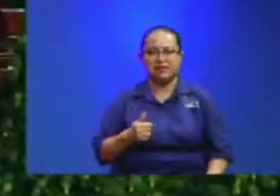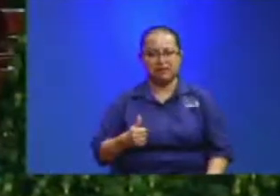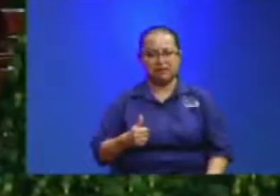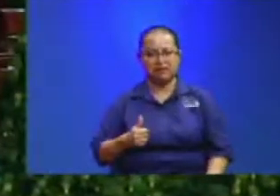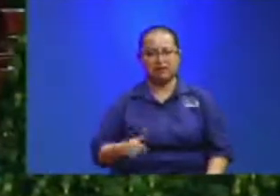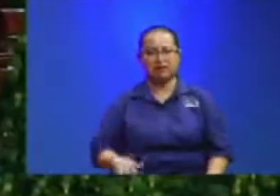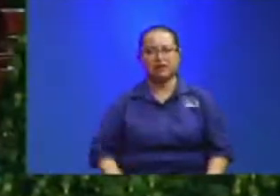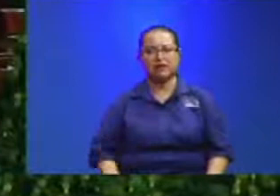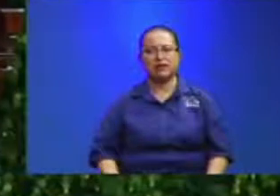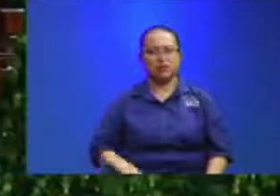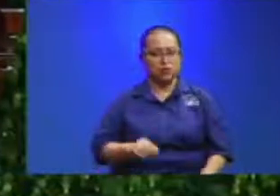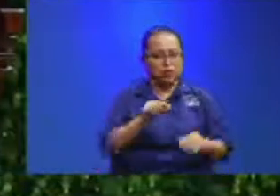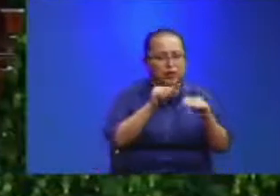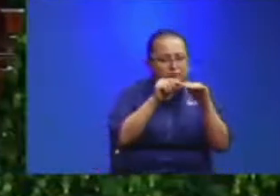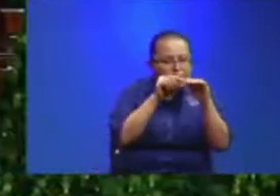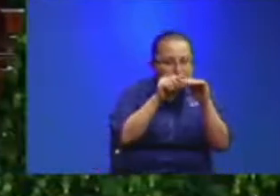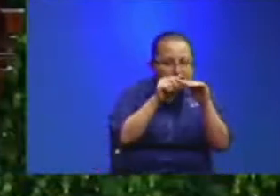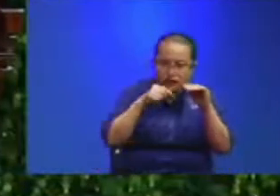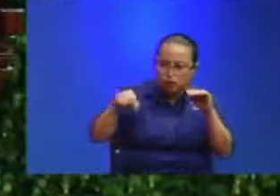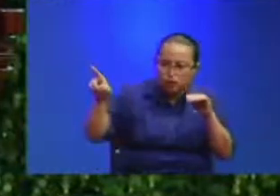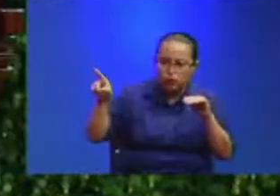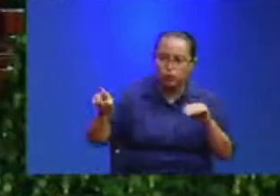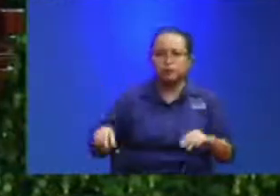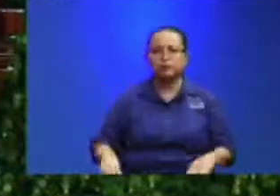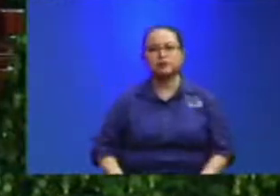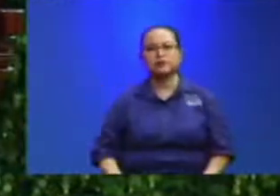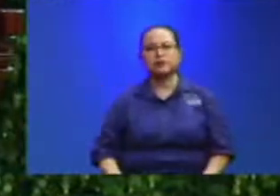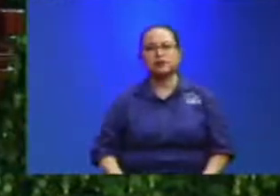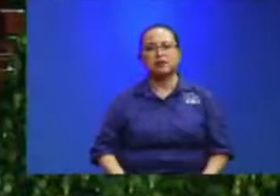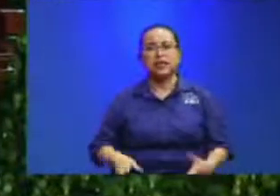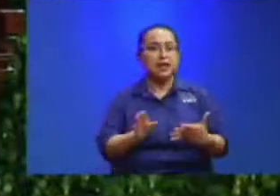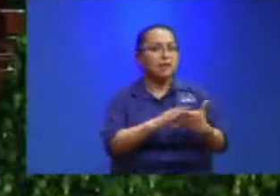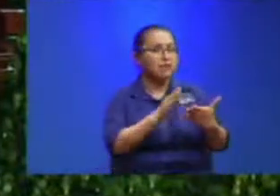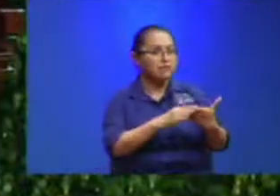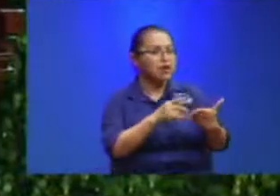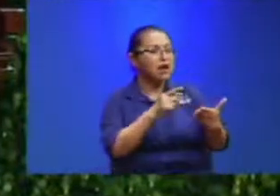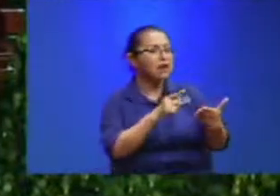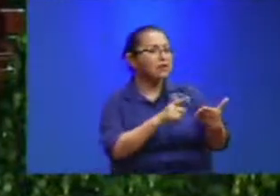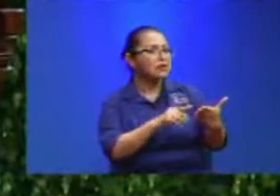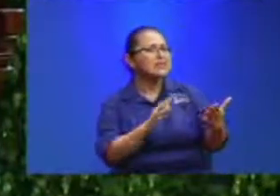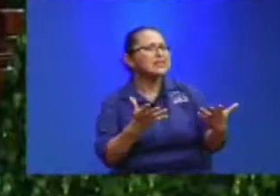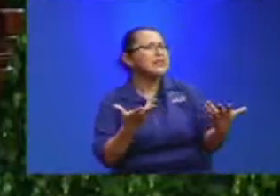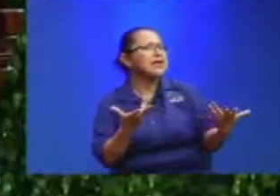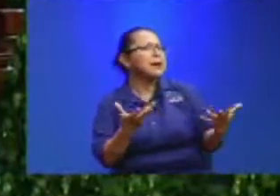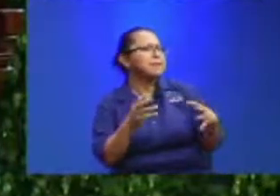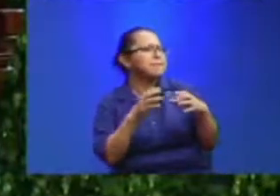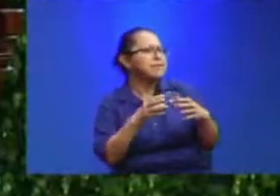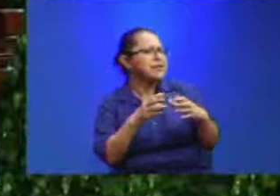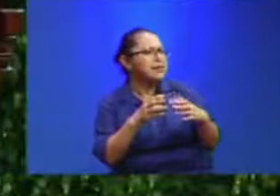ahora preguntémosle a la biblia que piedras